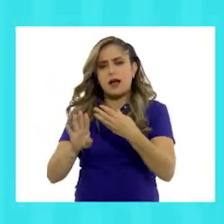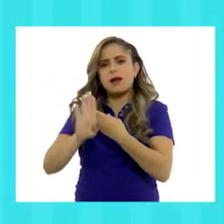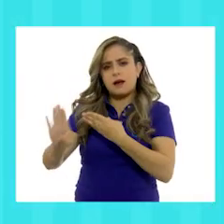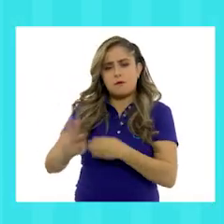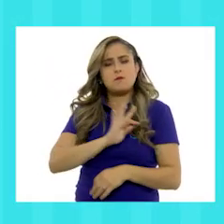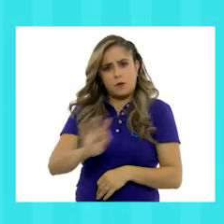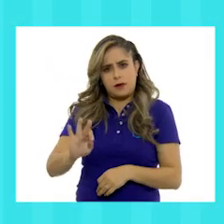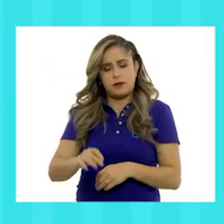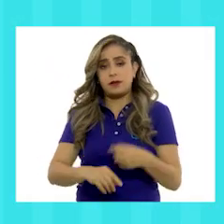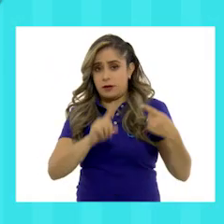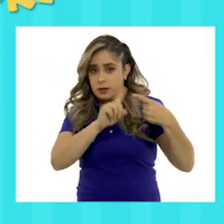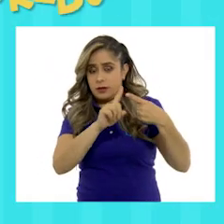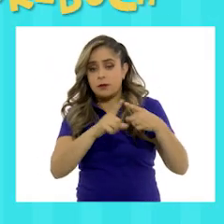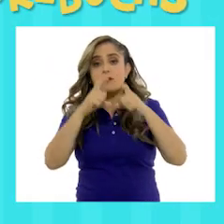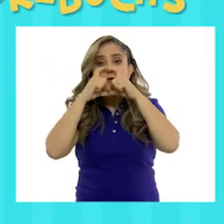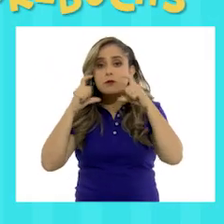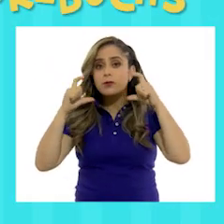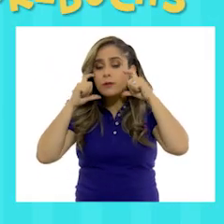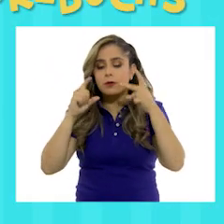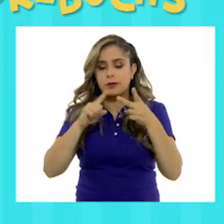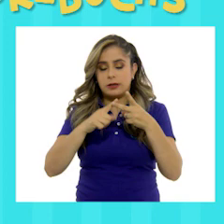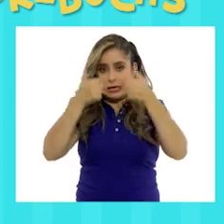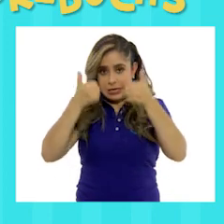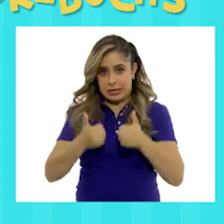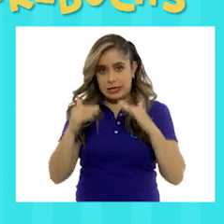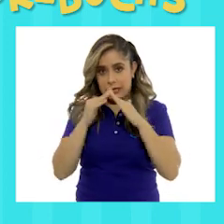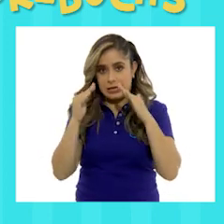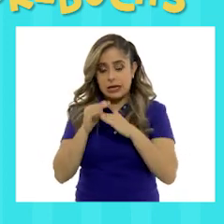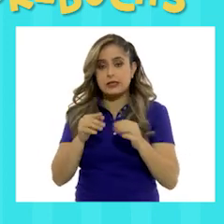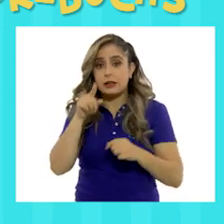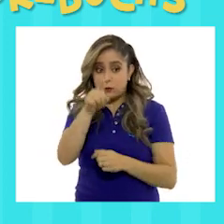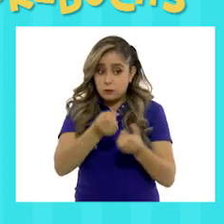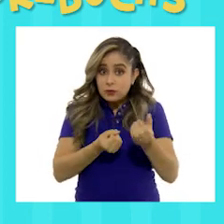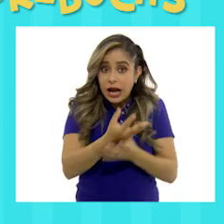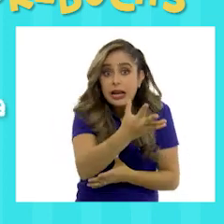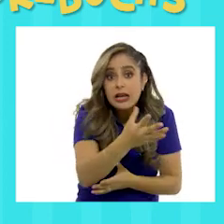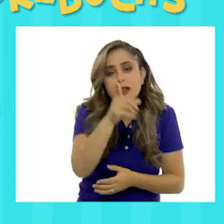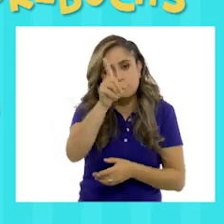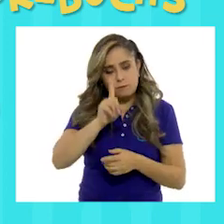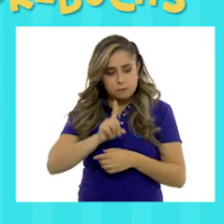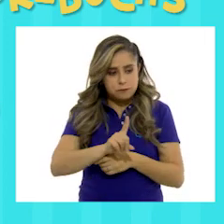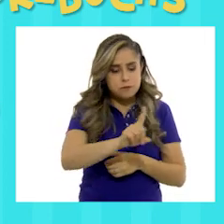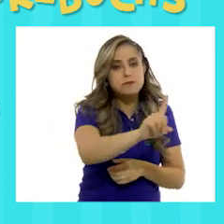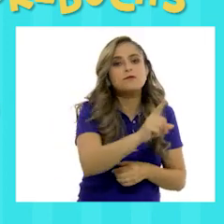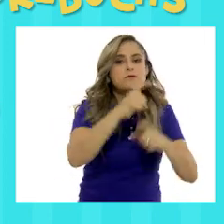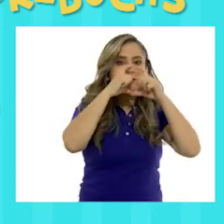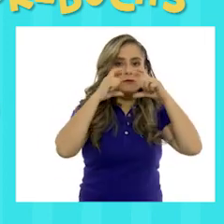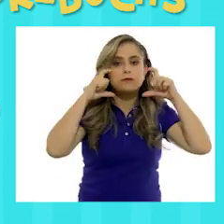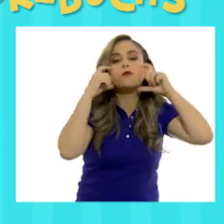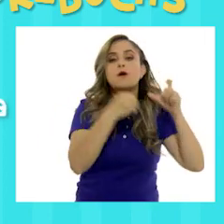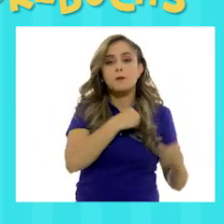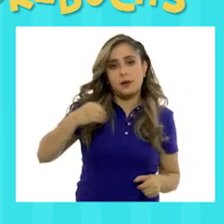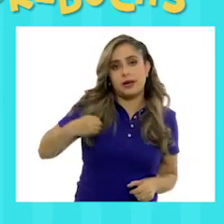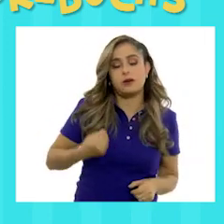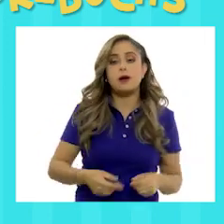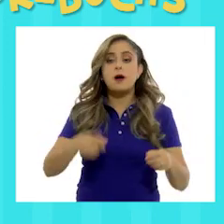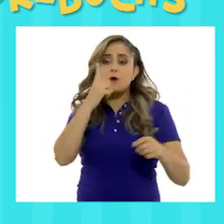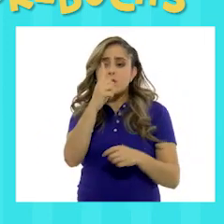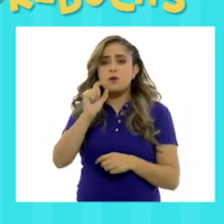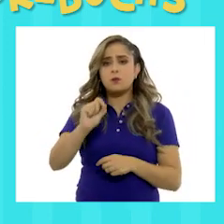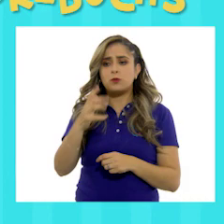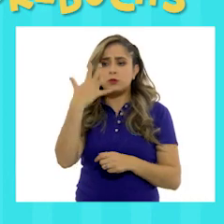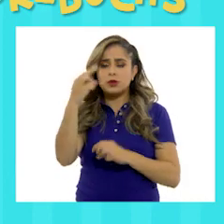Utiliza cubrebocas. No salgas de casa. Si tienes que hacerlo, recuerda que es obligatorio utilizarlo. Mantén una distancia mínima de